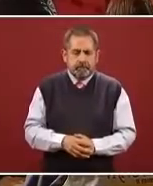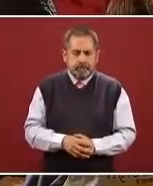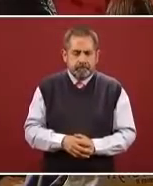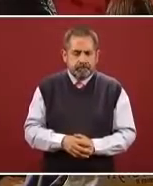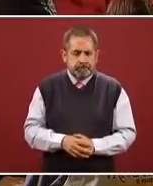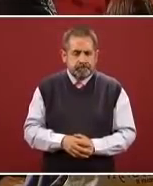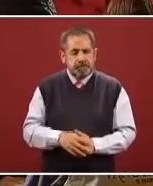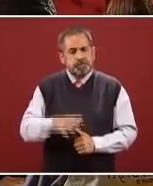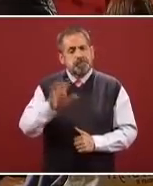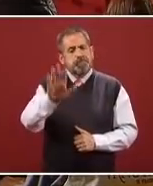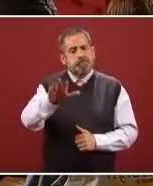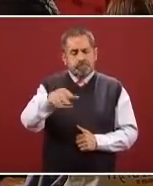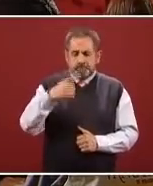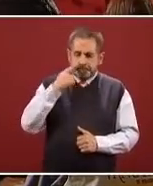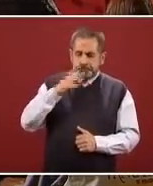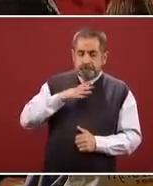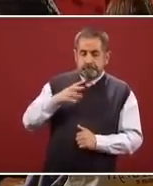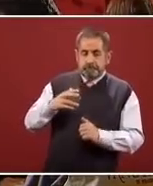hay un protocolo